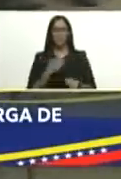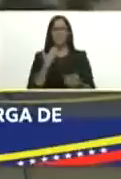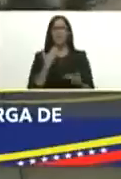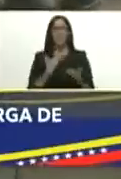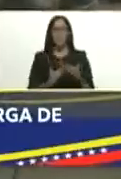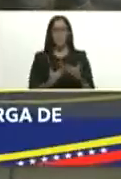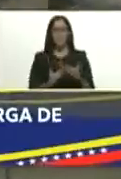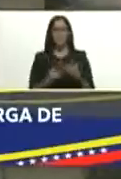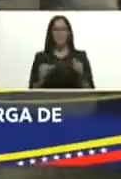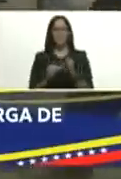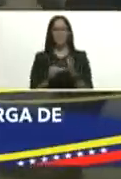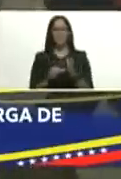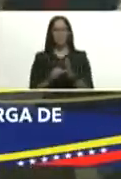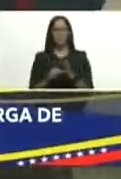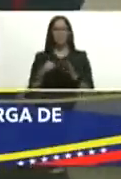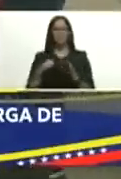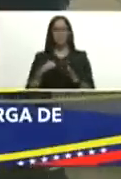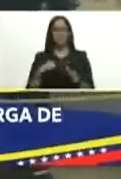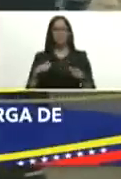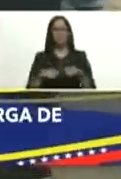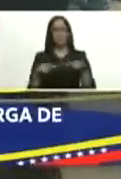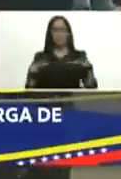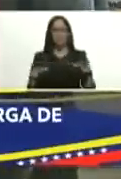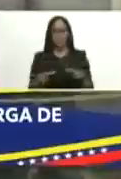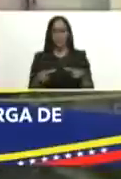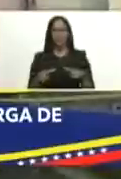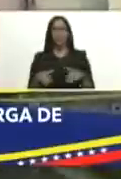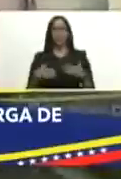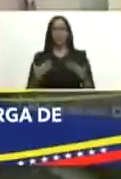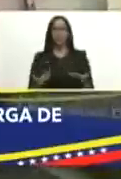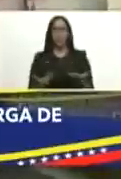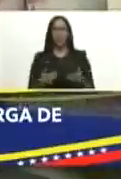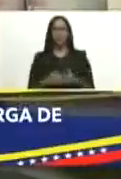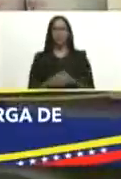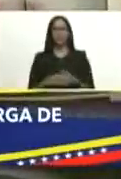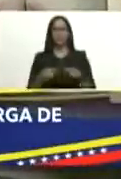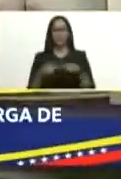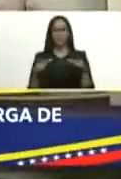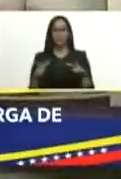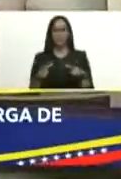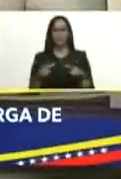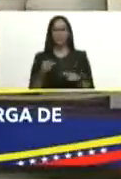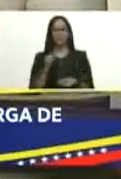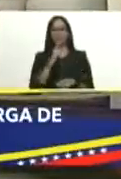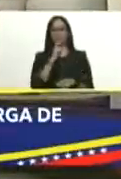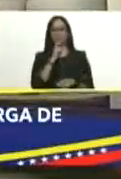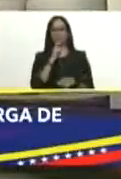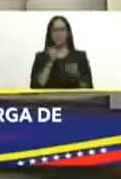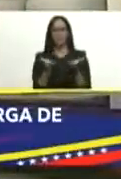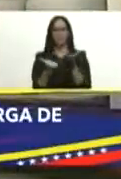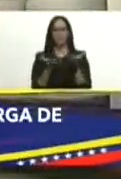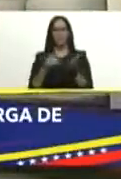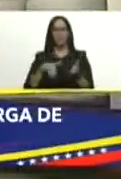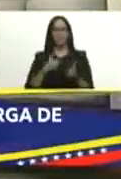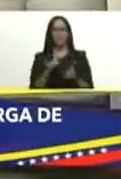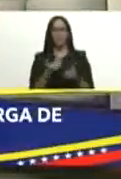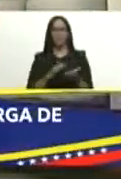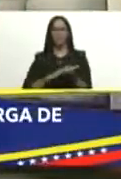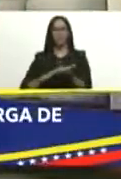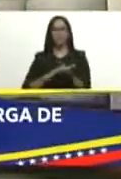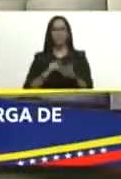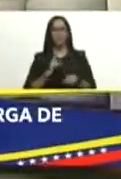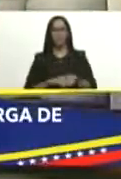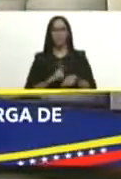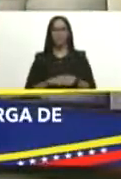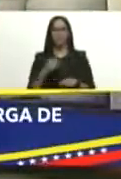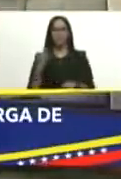detectar dónde son esos sectores, cuáles son los nudos críticos de los servicios y poder resolverlo en tiempo real,